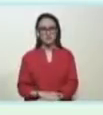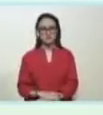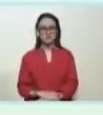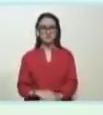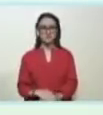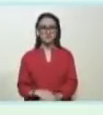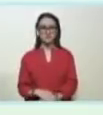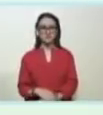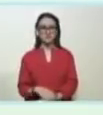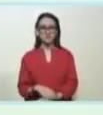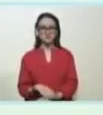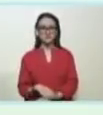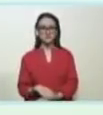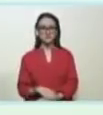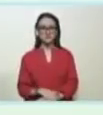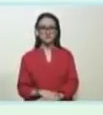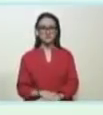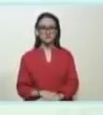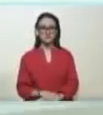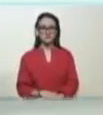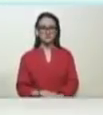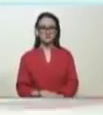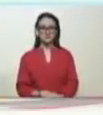de nuestra República,